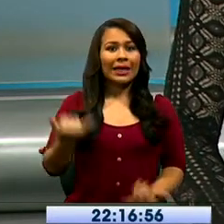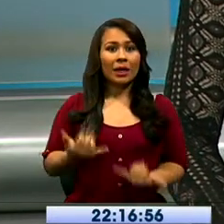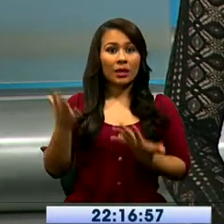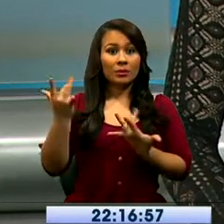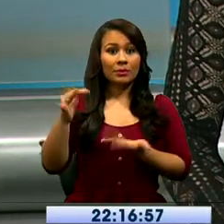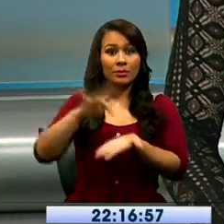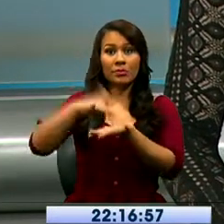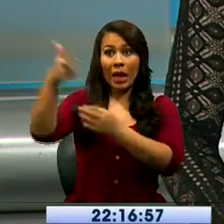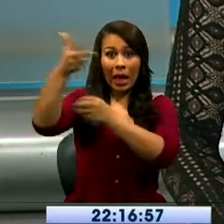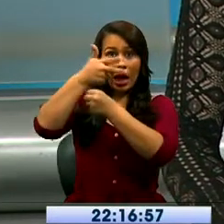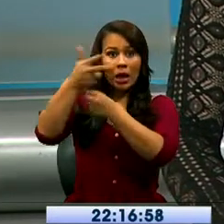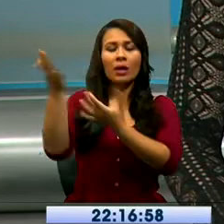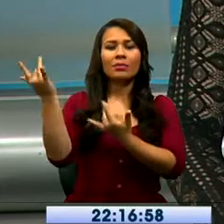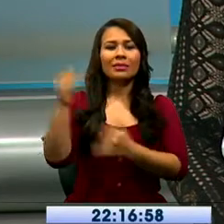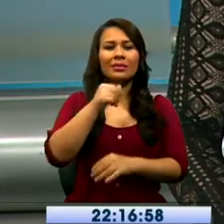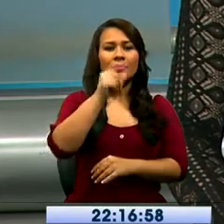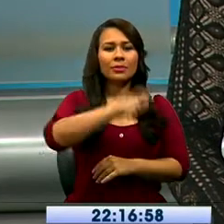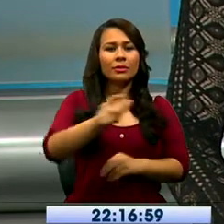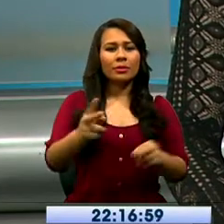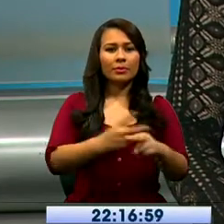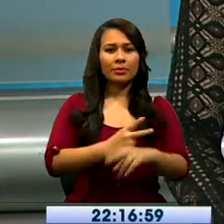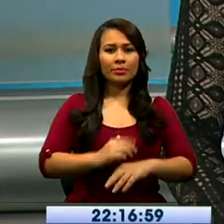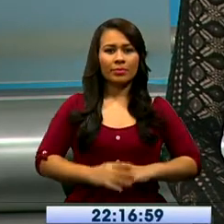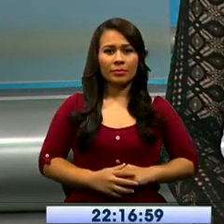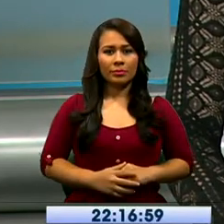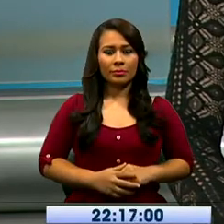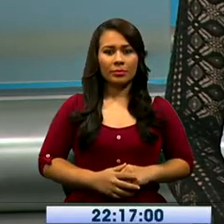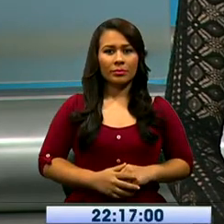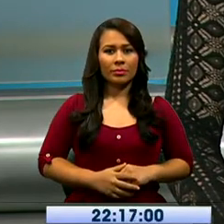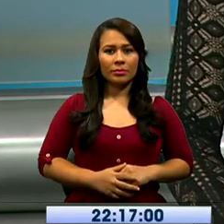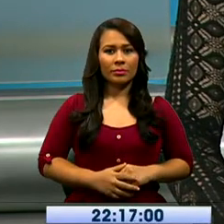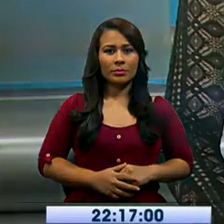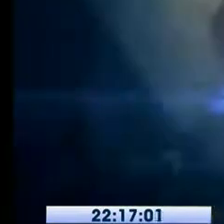permita dar con el paradero de los antisociales.